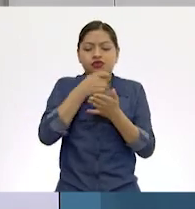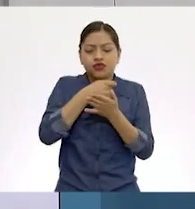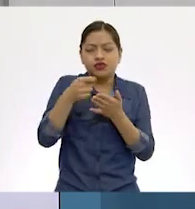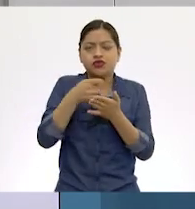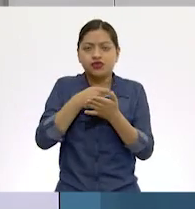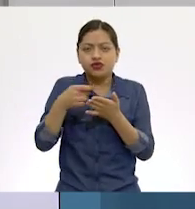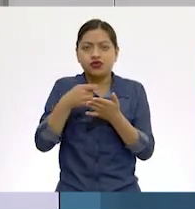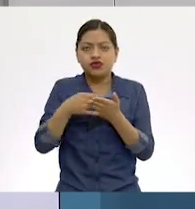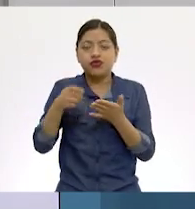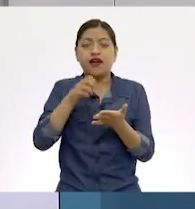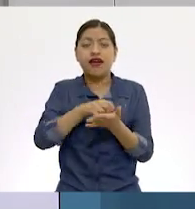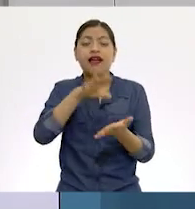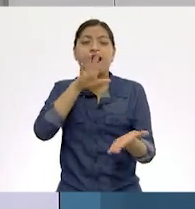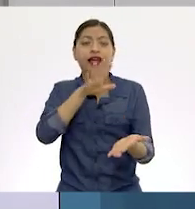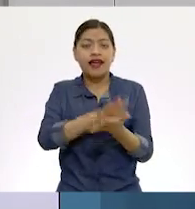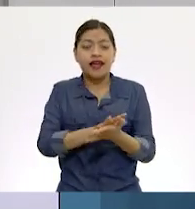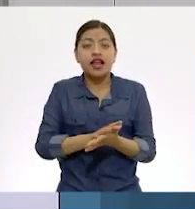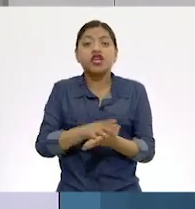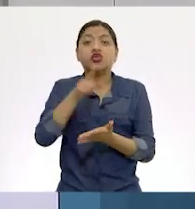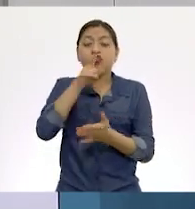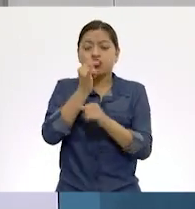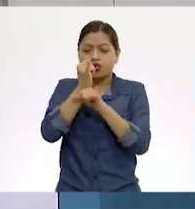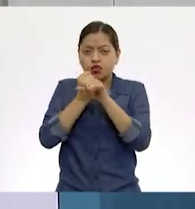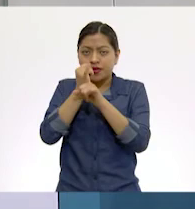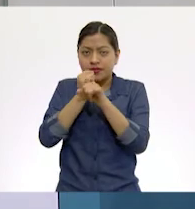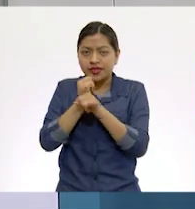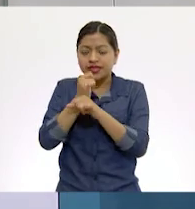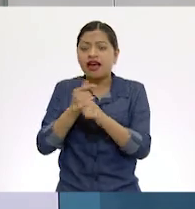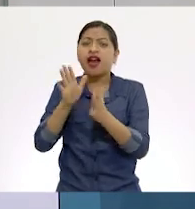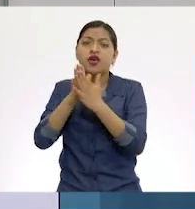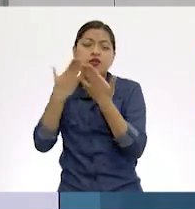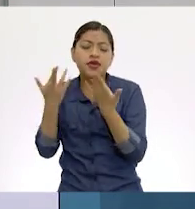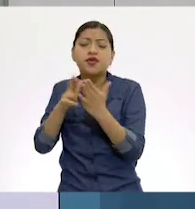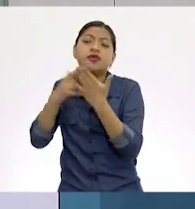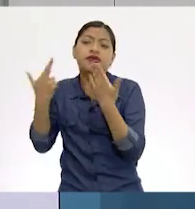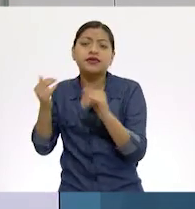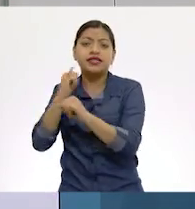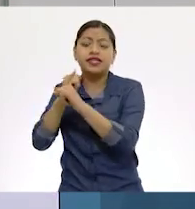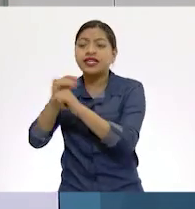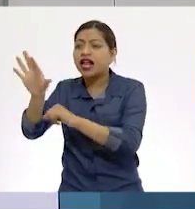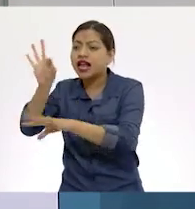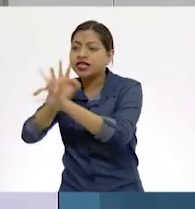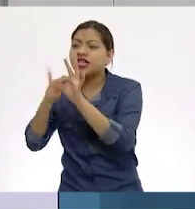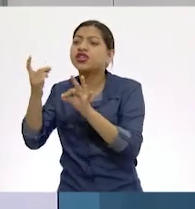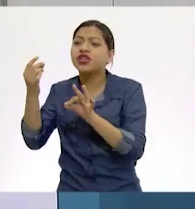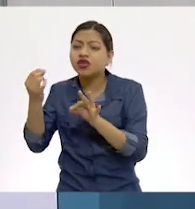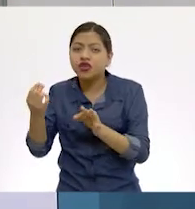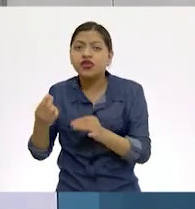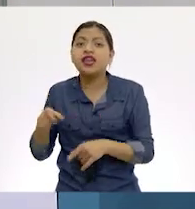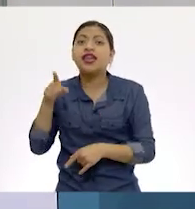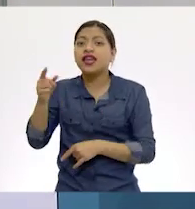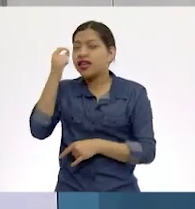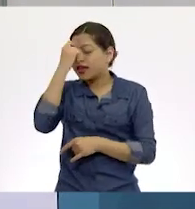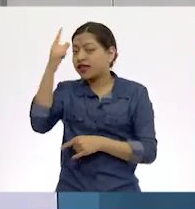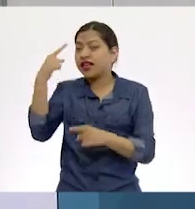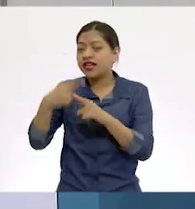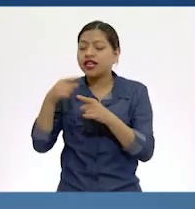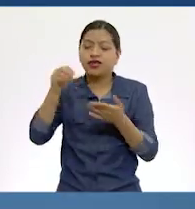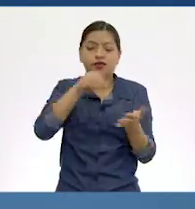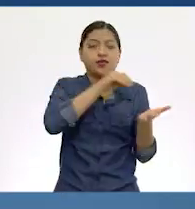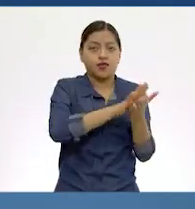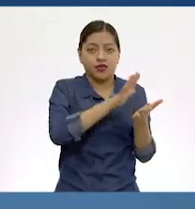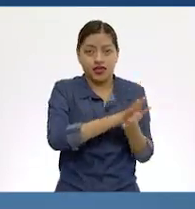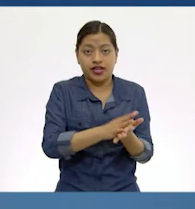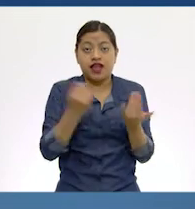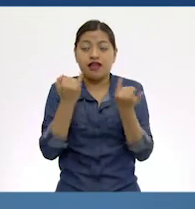que se registran los datos de la fuente de la información consultada. Además, déjame decirte que dependiendo del tipo de fuente consultada,